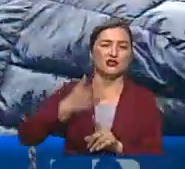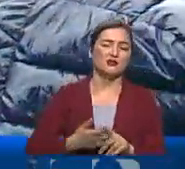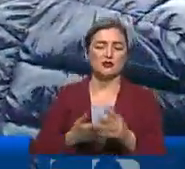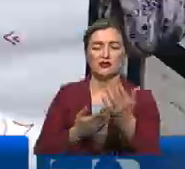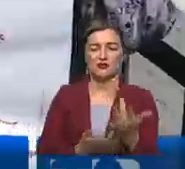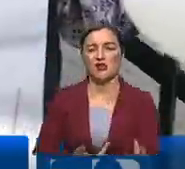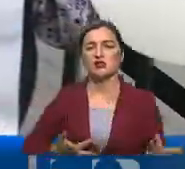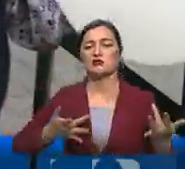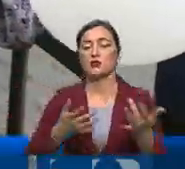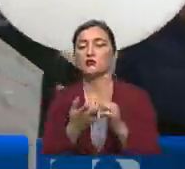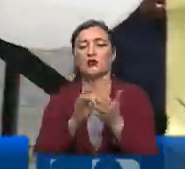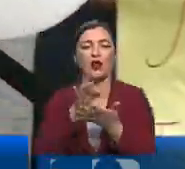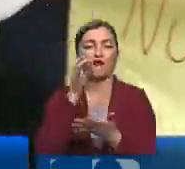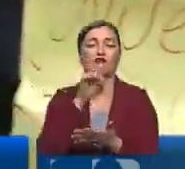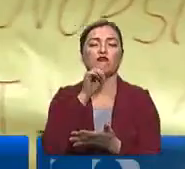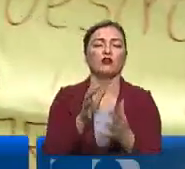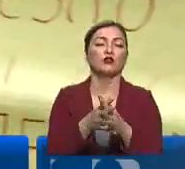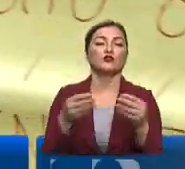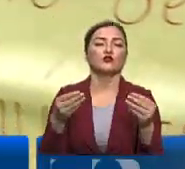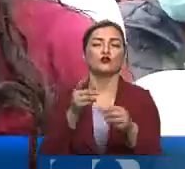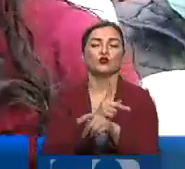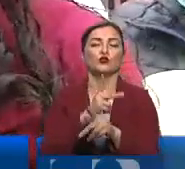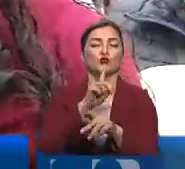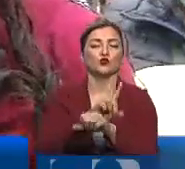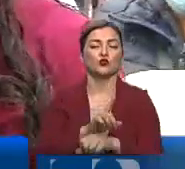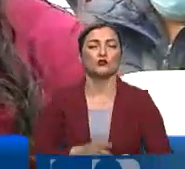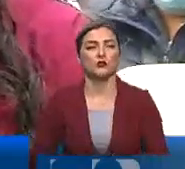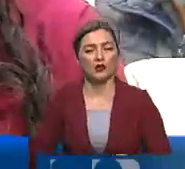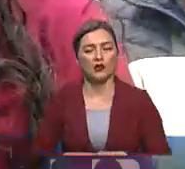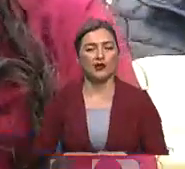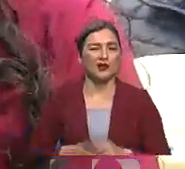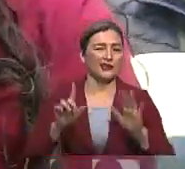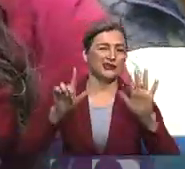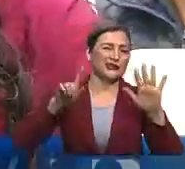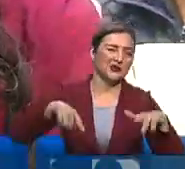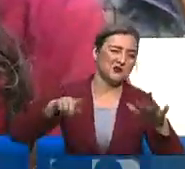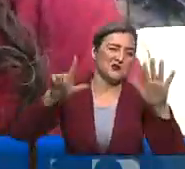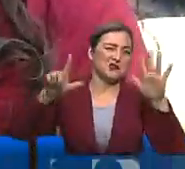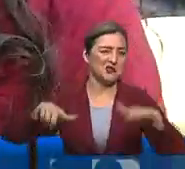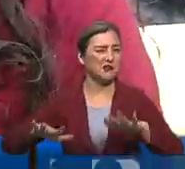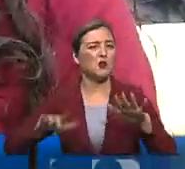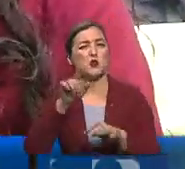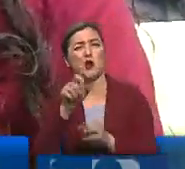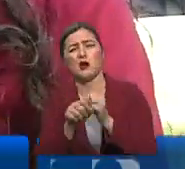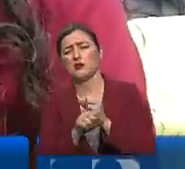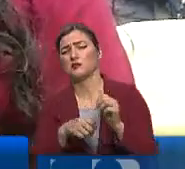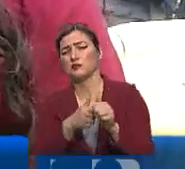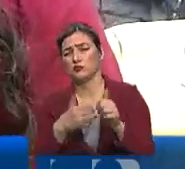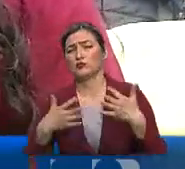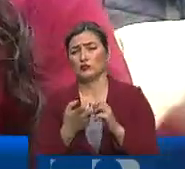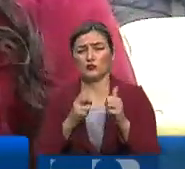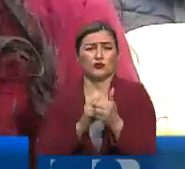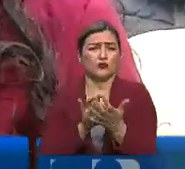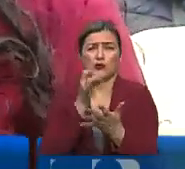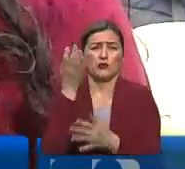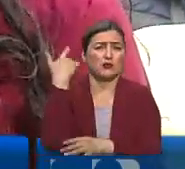una solución a la falta de medicamentos e insumos médicos. Vamos casi como 6-7 meses, casi al año con este